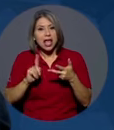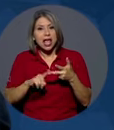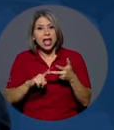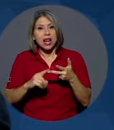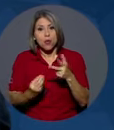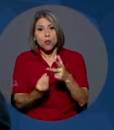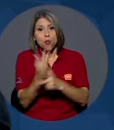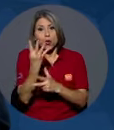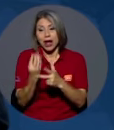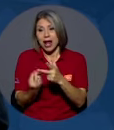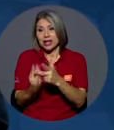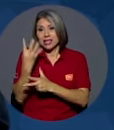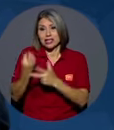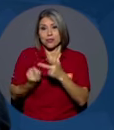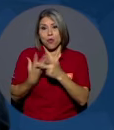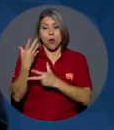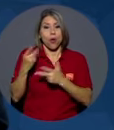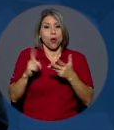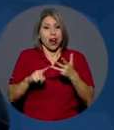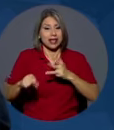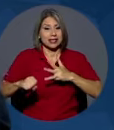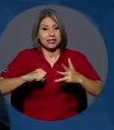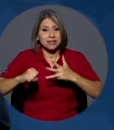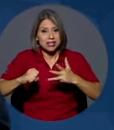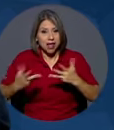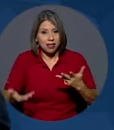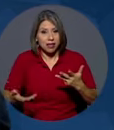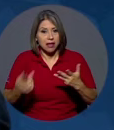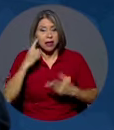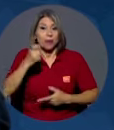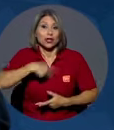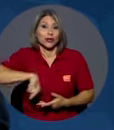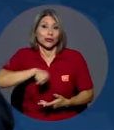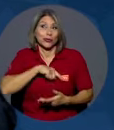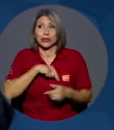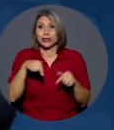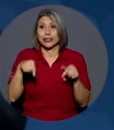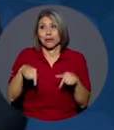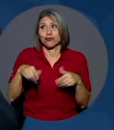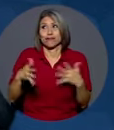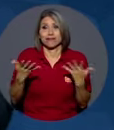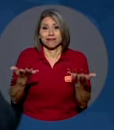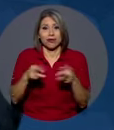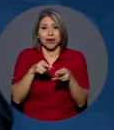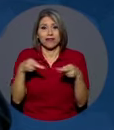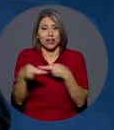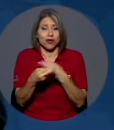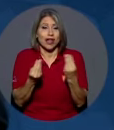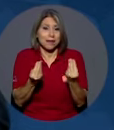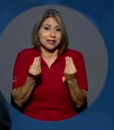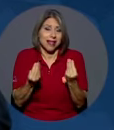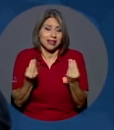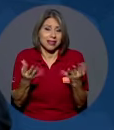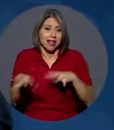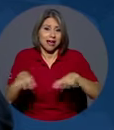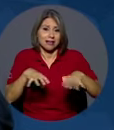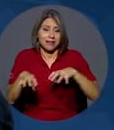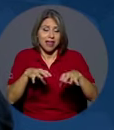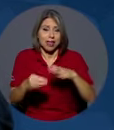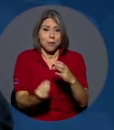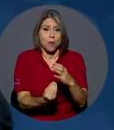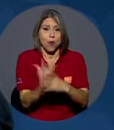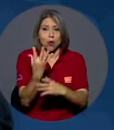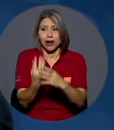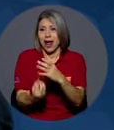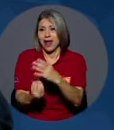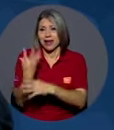el tema del vulcanismo, la sismicidad, porque estamos metidos, ¿verdad?, en una región que hay bastante